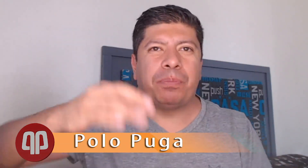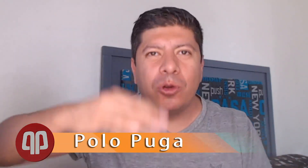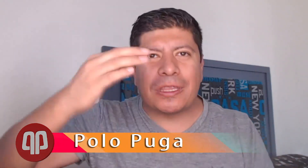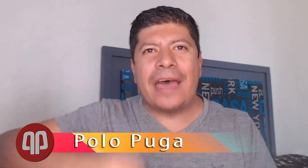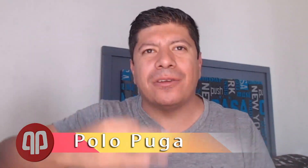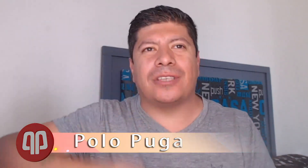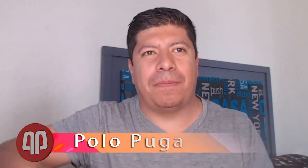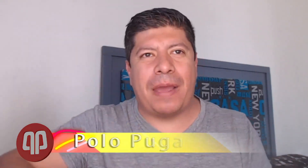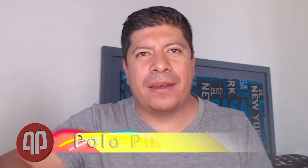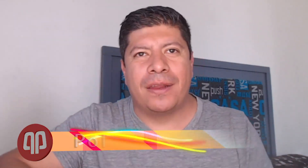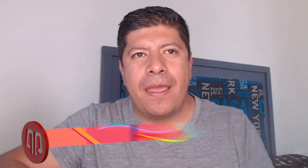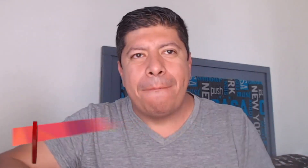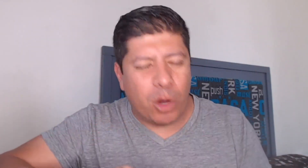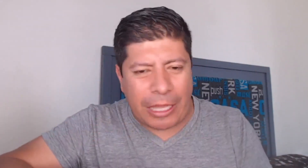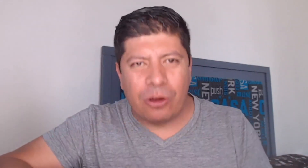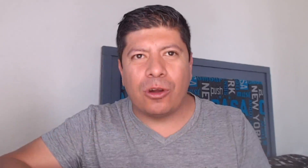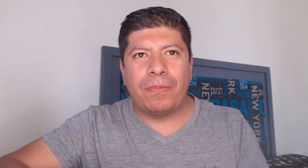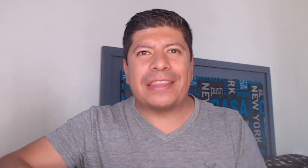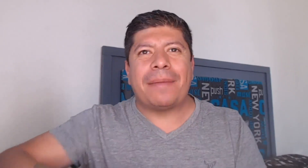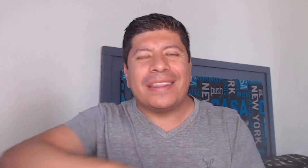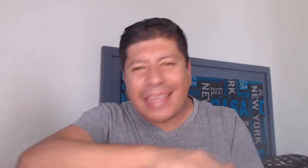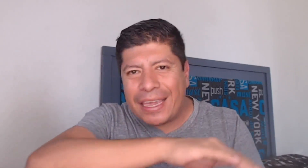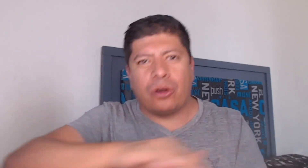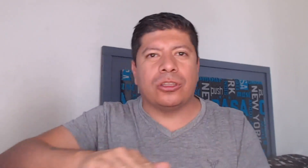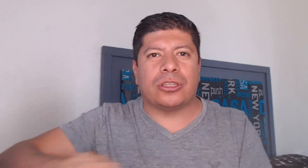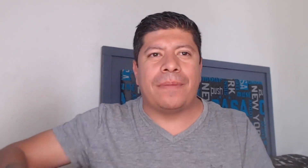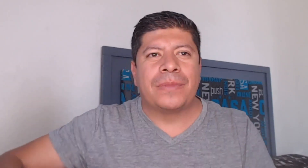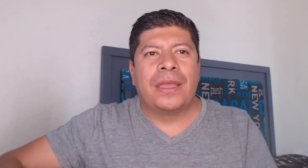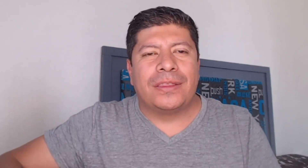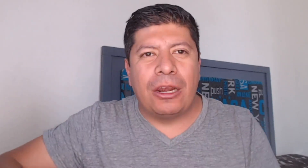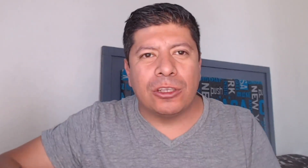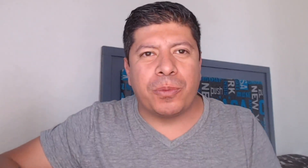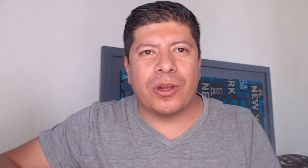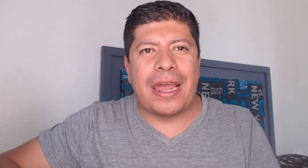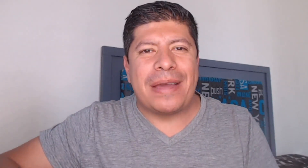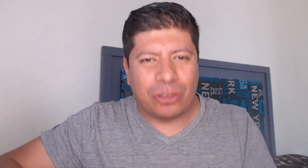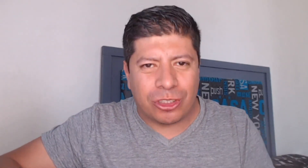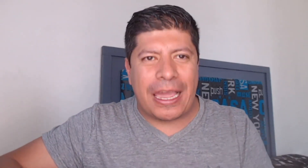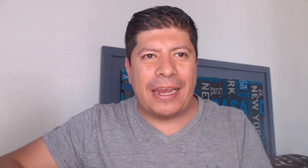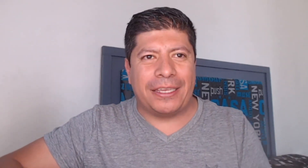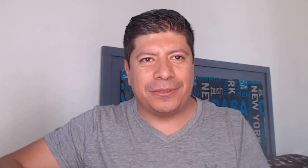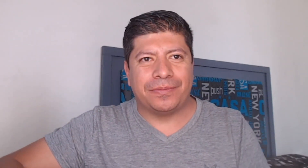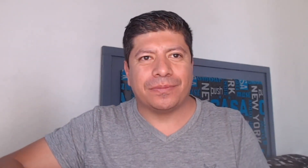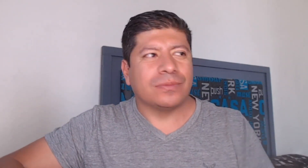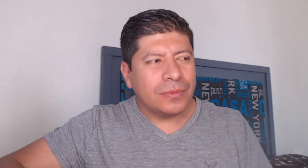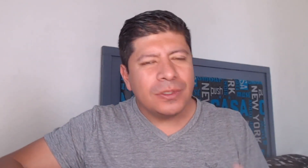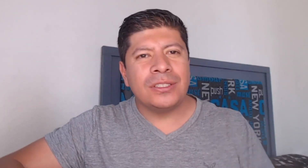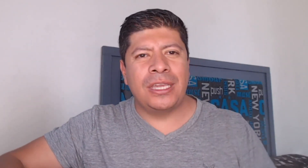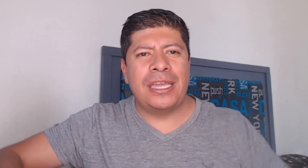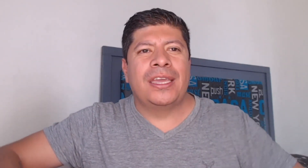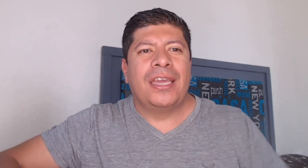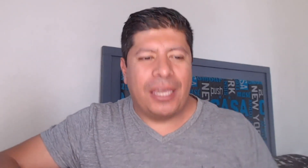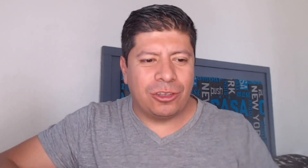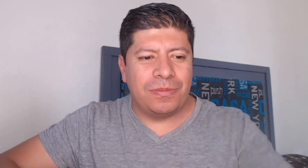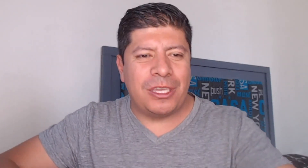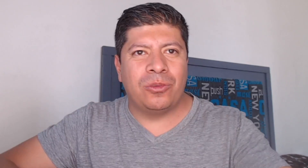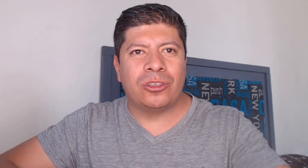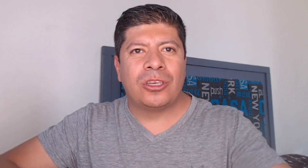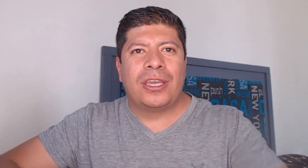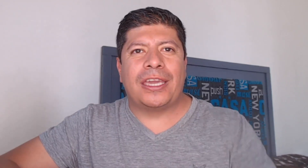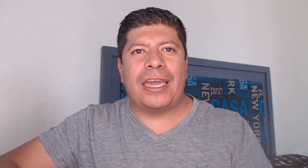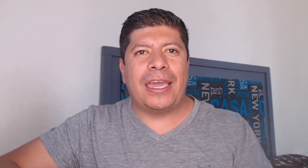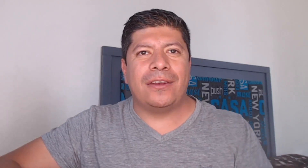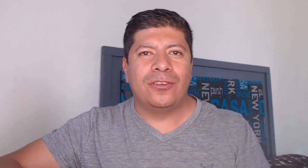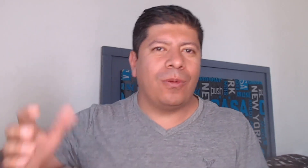los diputados del PAN votaron completamente en contra de los programas sociales. Sí, esos